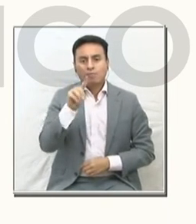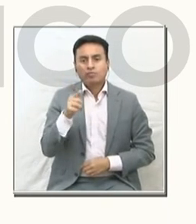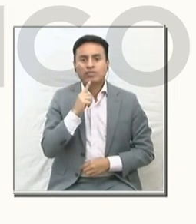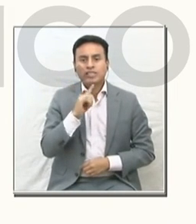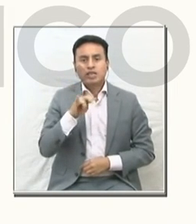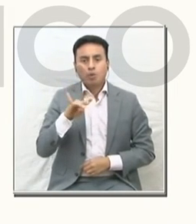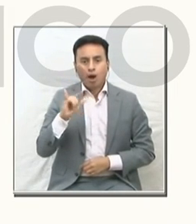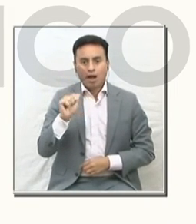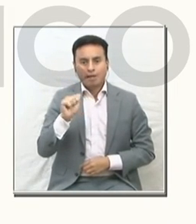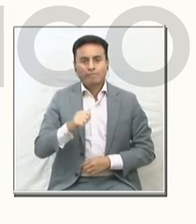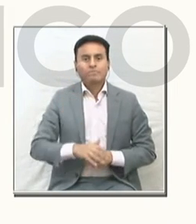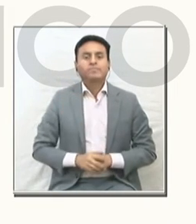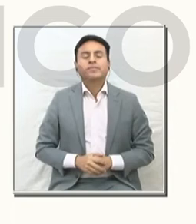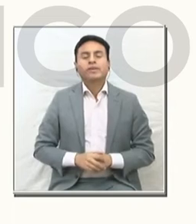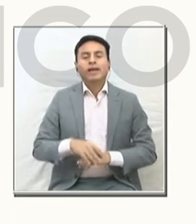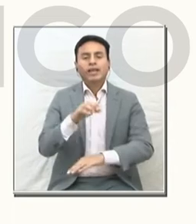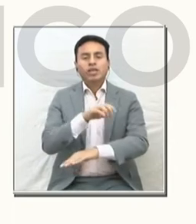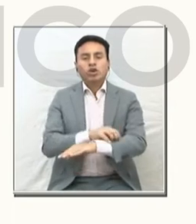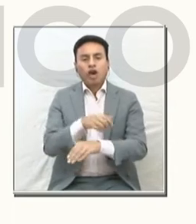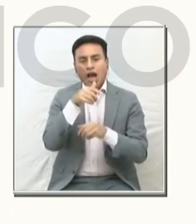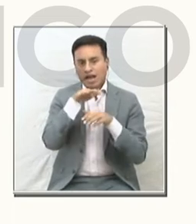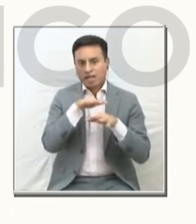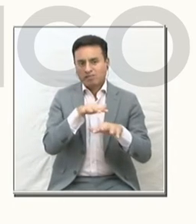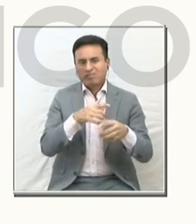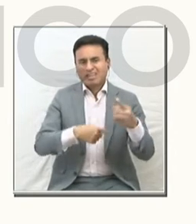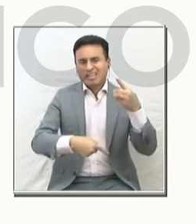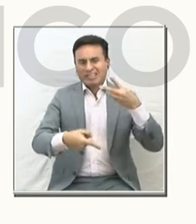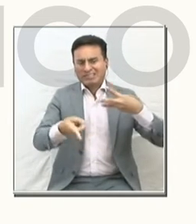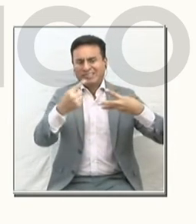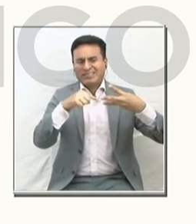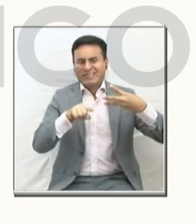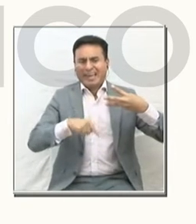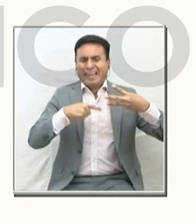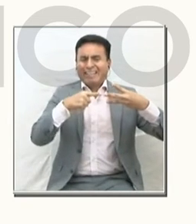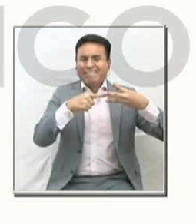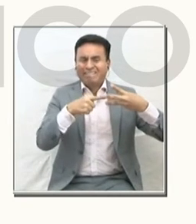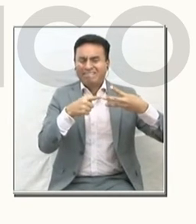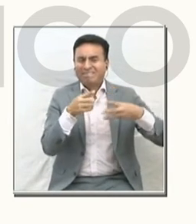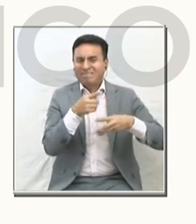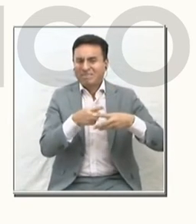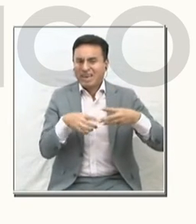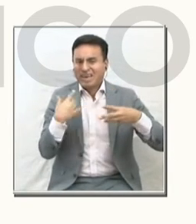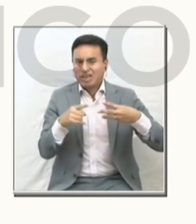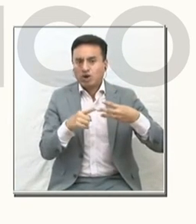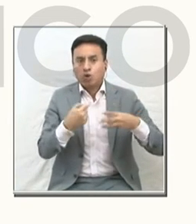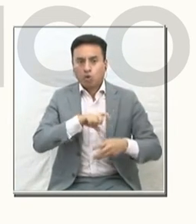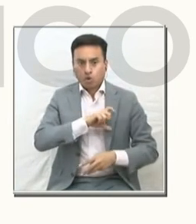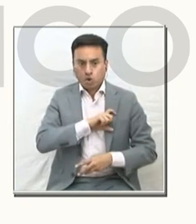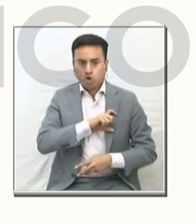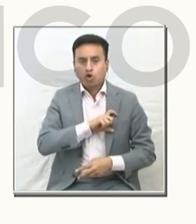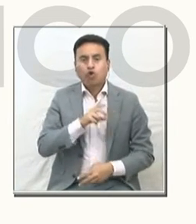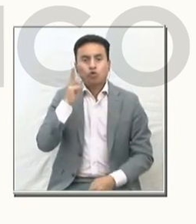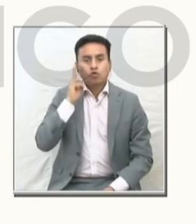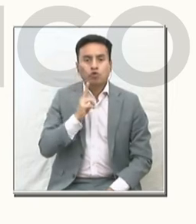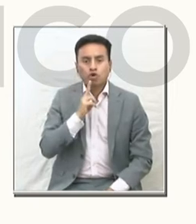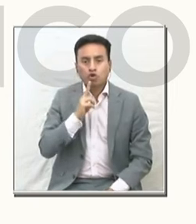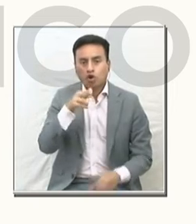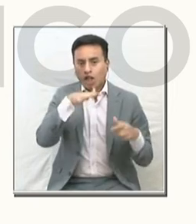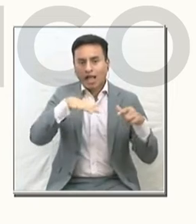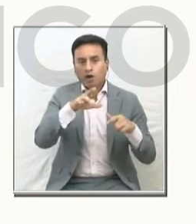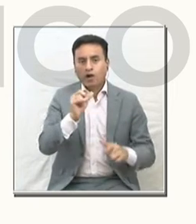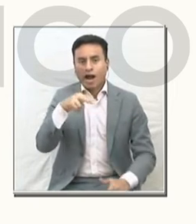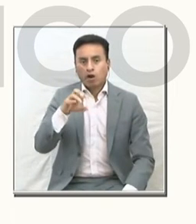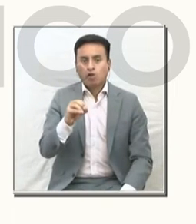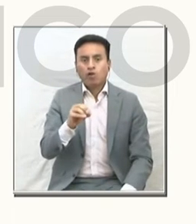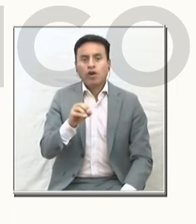Tirúa. En la región de Los Ríos retroceden a medio impacto sanitario La Unión, Futrono, Lago Ranco